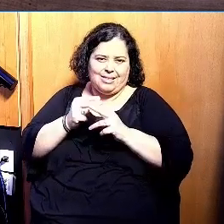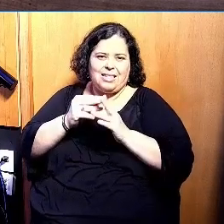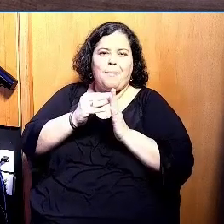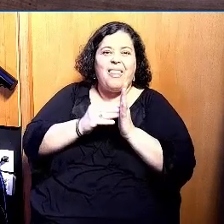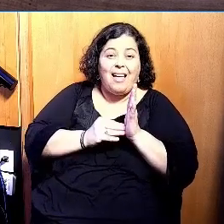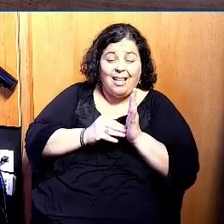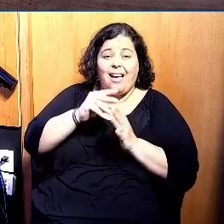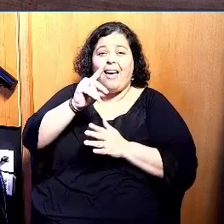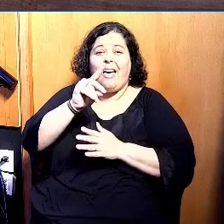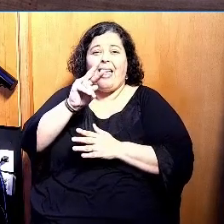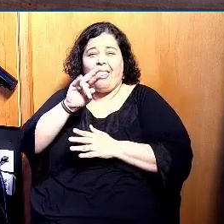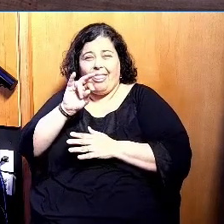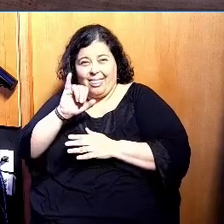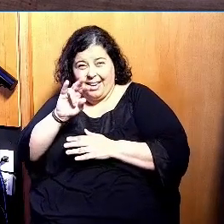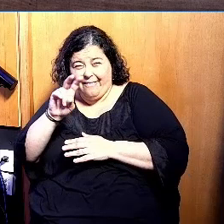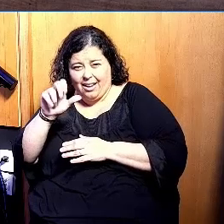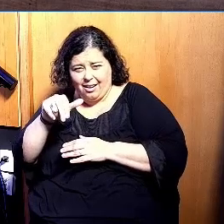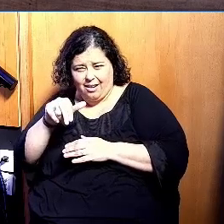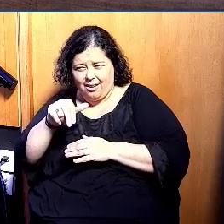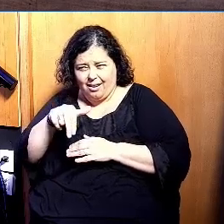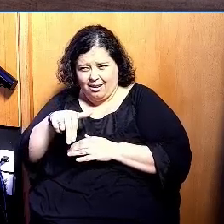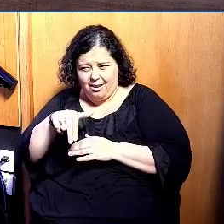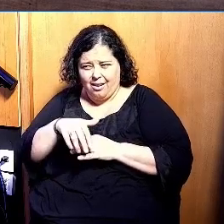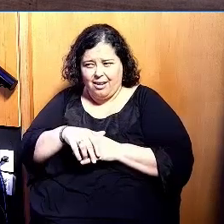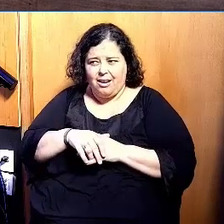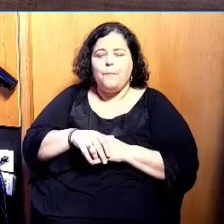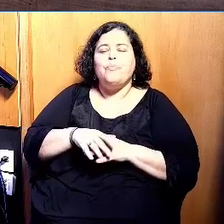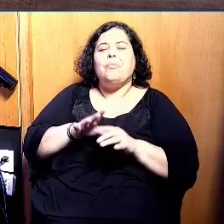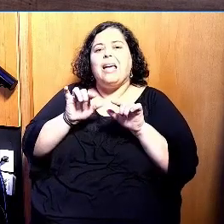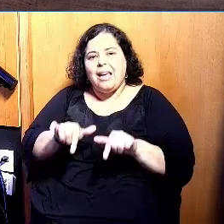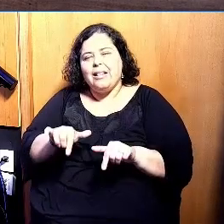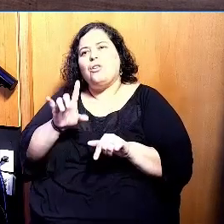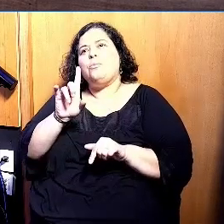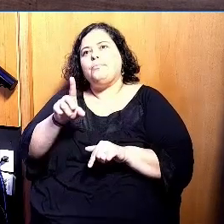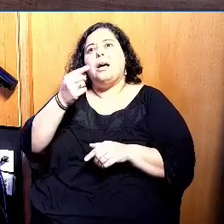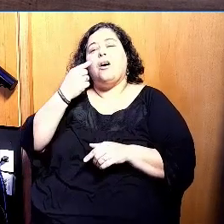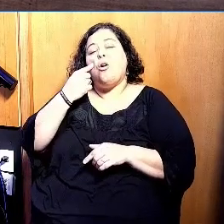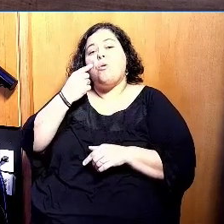pilares? Como les comentaba, primero difundir la importancia de la necesidad del uso de los datos,